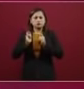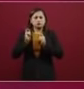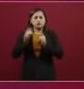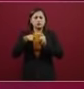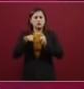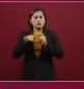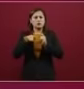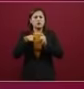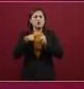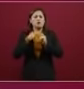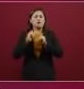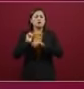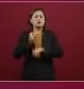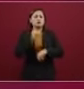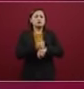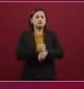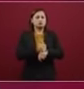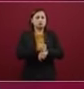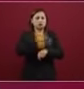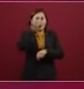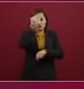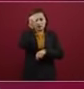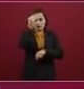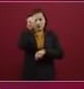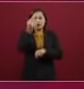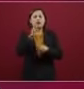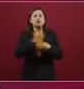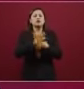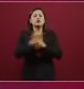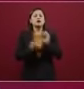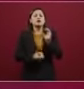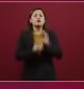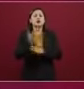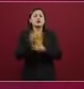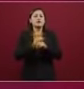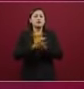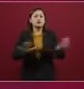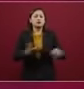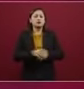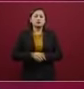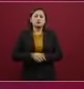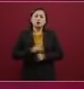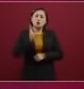función y yo espero que en un tiempo muy corto pueda